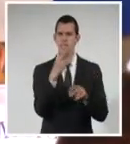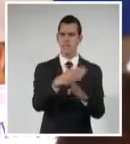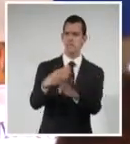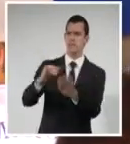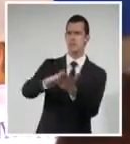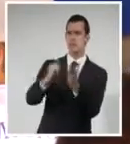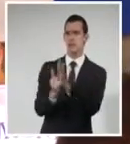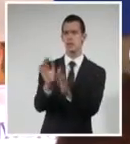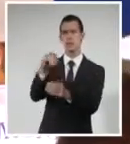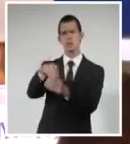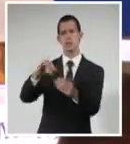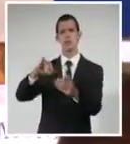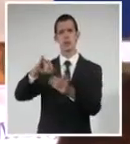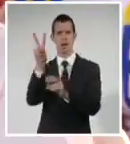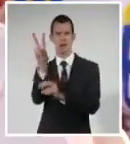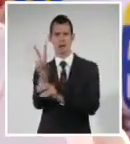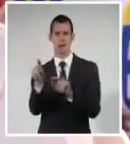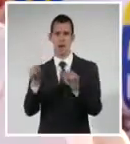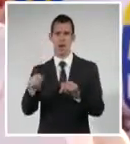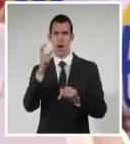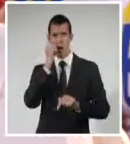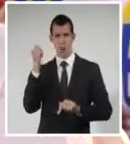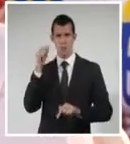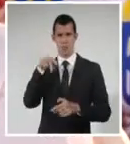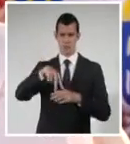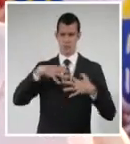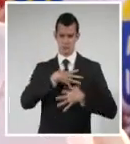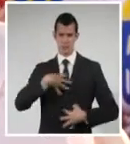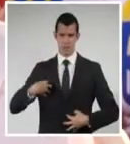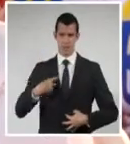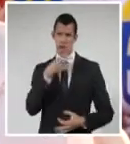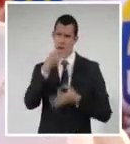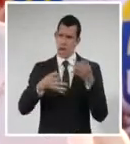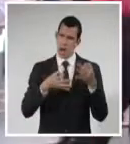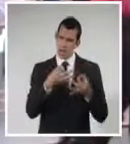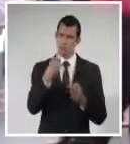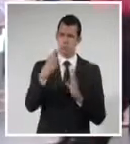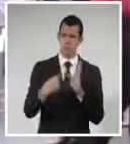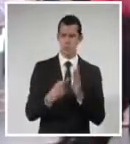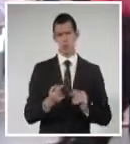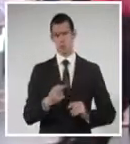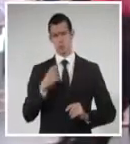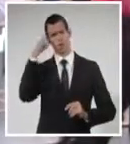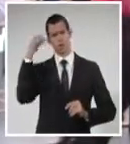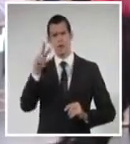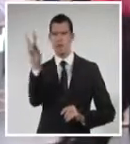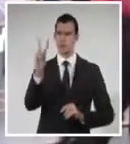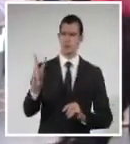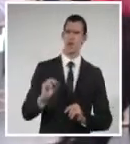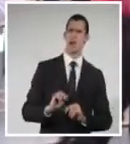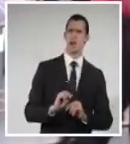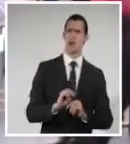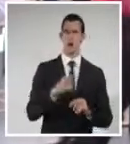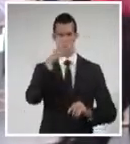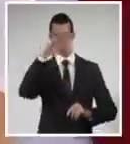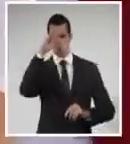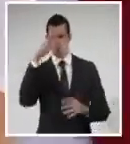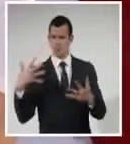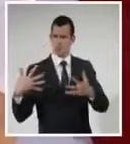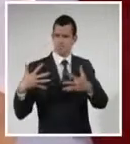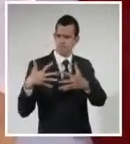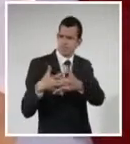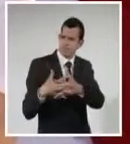Venezuela, Julio César García Rodríguez, se refirió a los lazos que unen a los pueblos de Bolívar y de Martí, sustentados en el